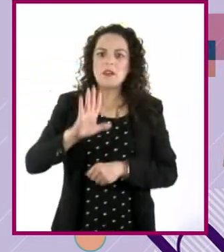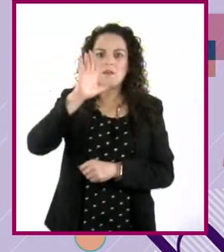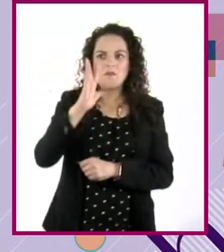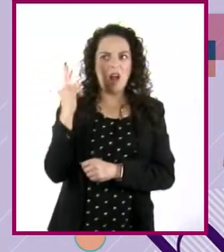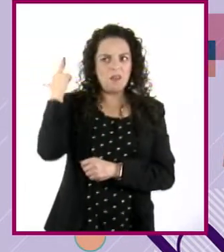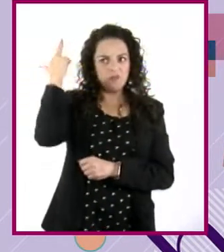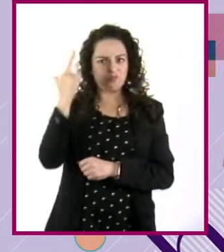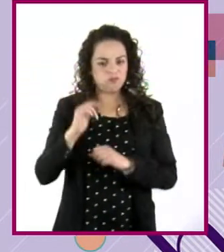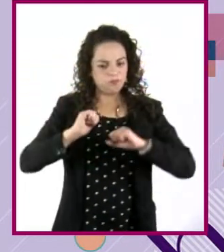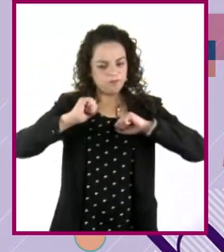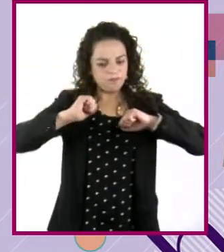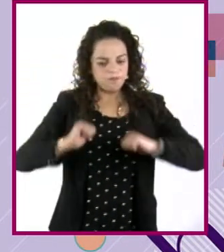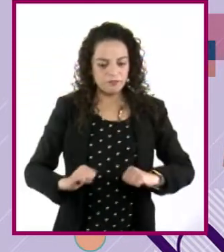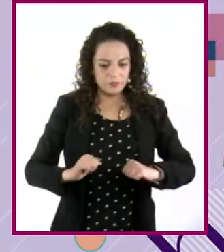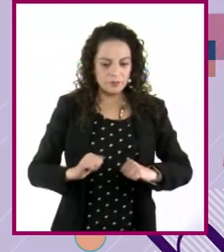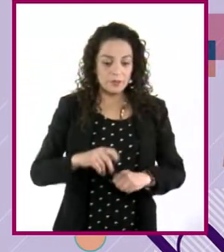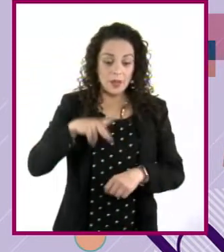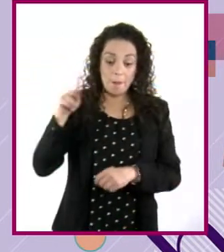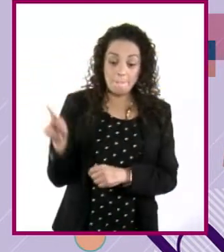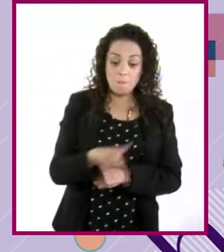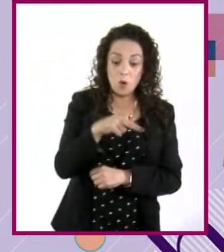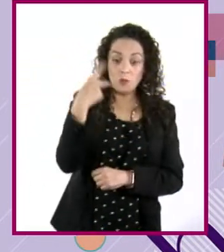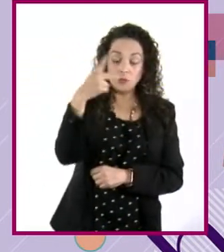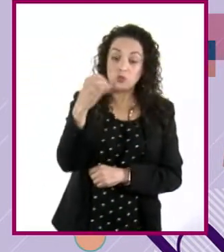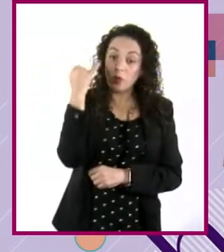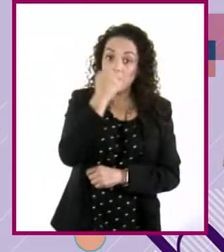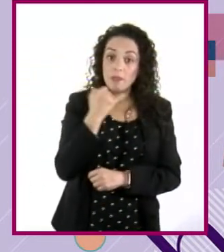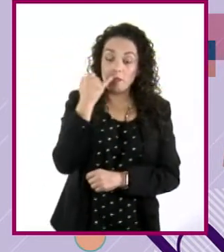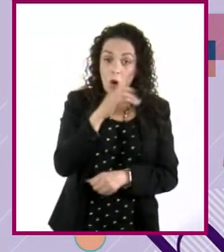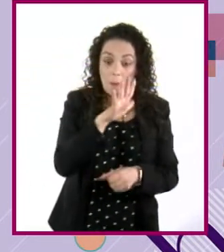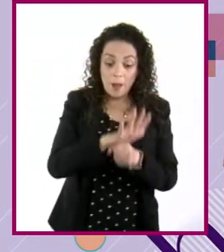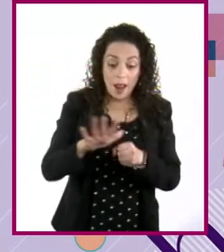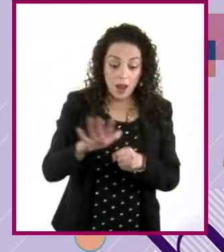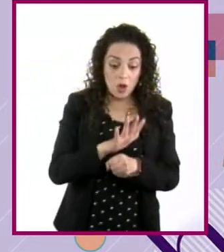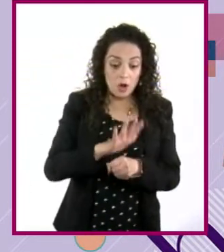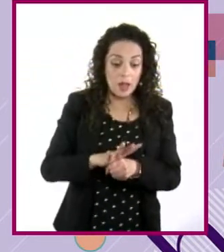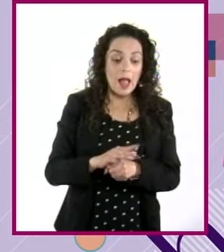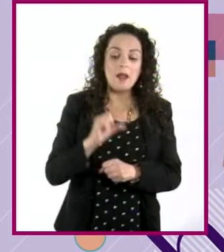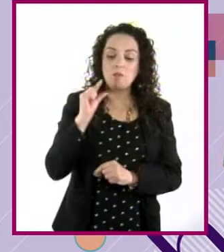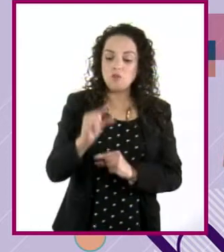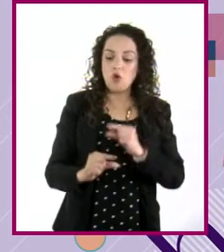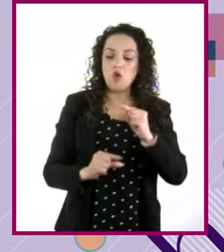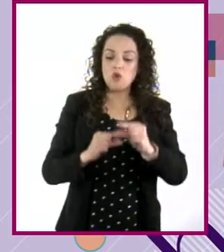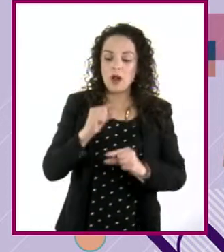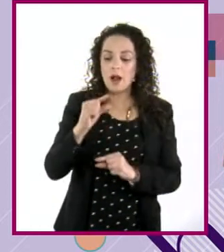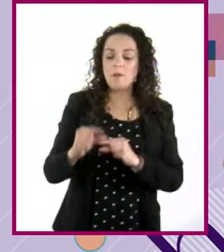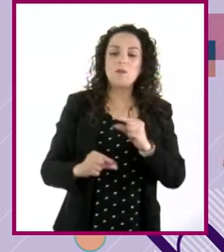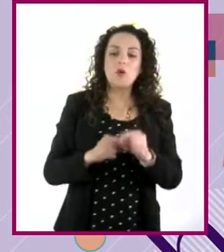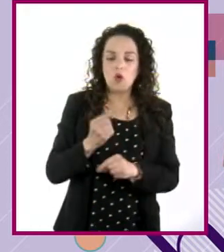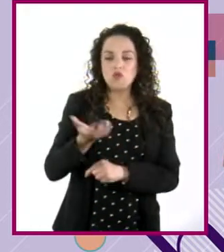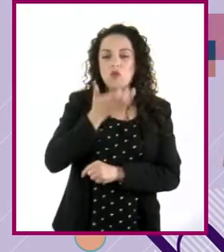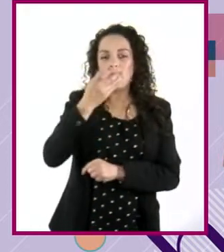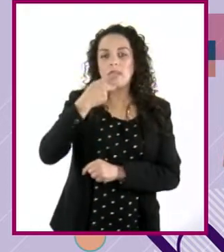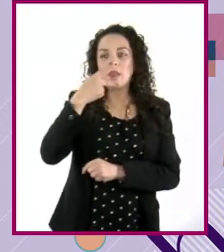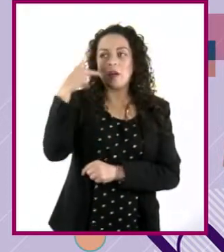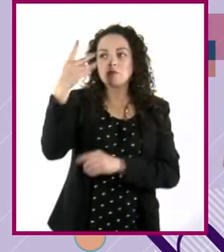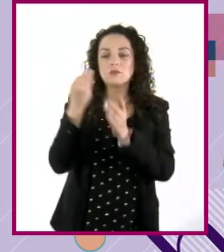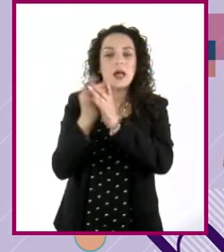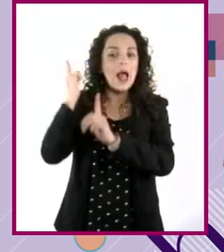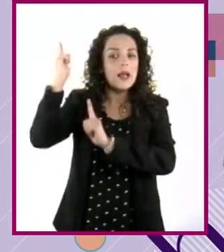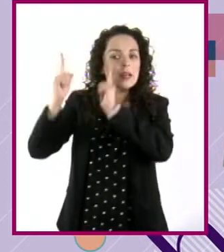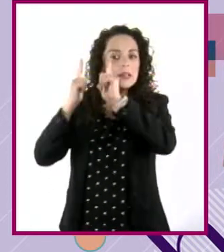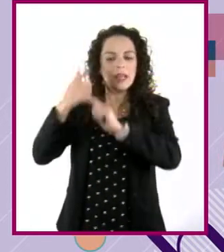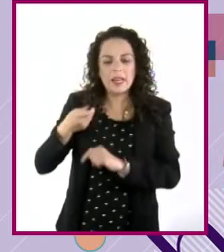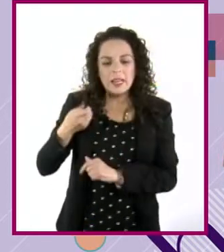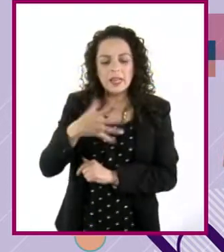que, además de sus idiomas locales, fueron adoptando una versión de la lengua griega a la que comenzó a